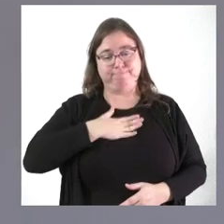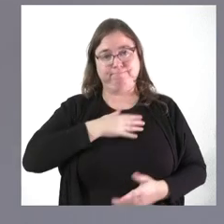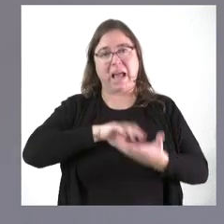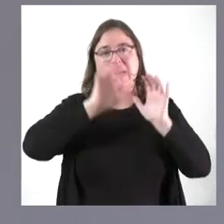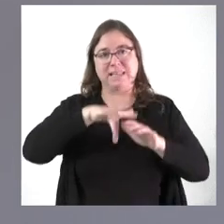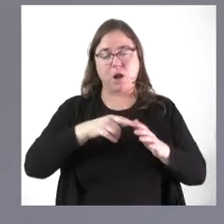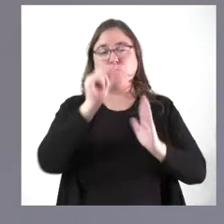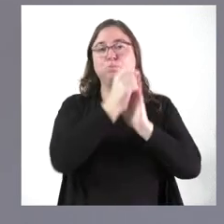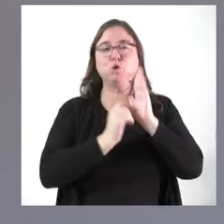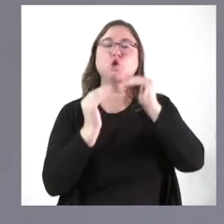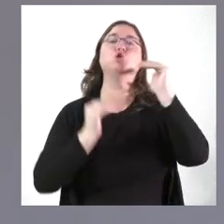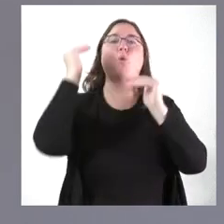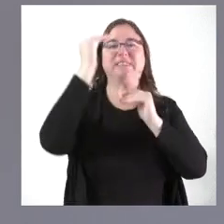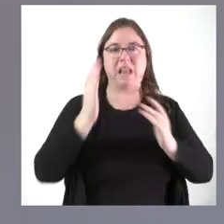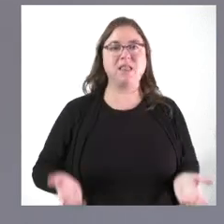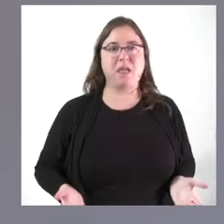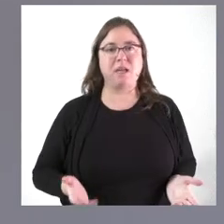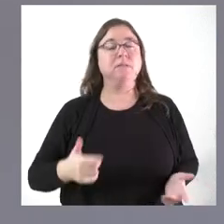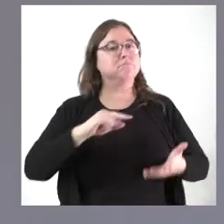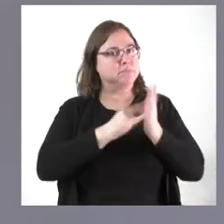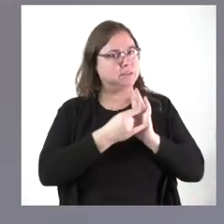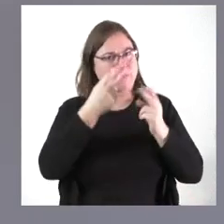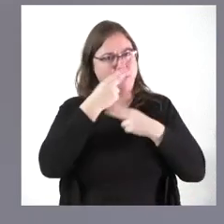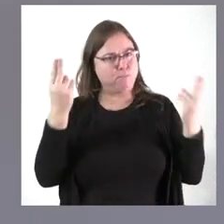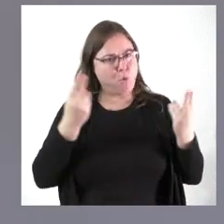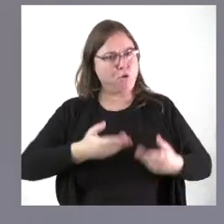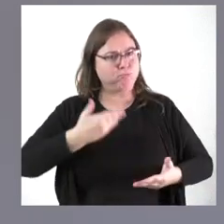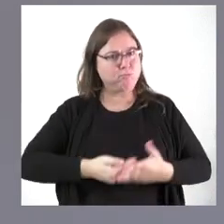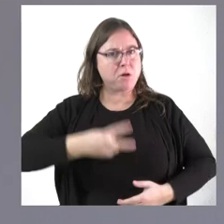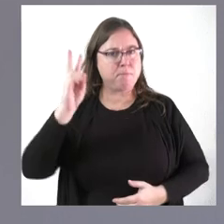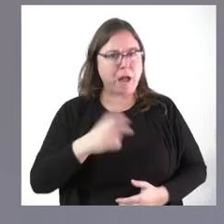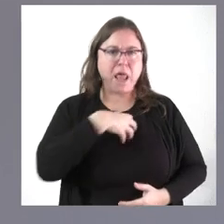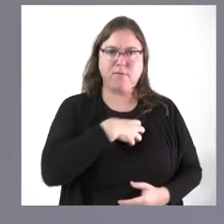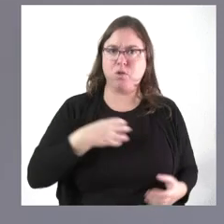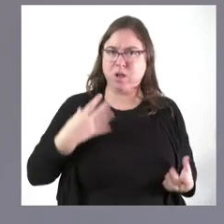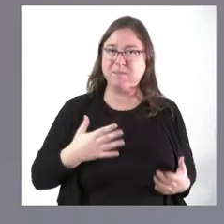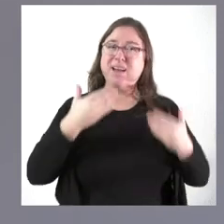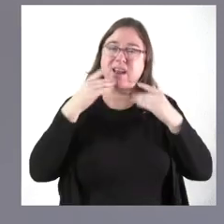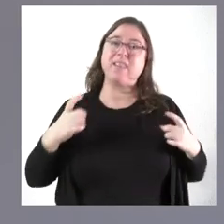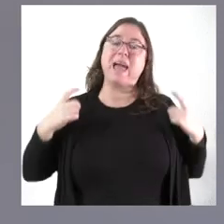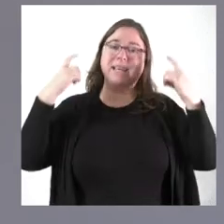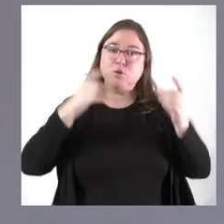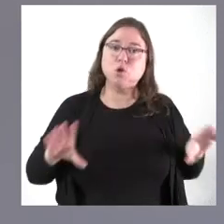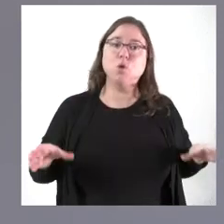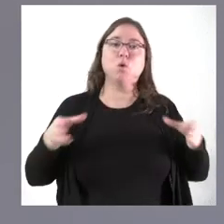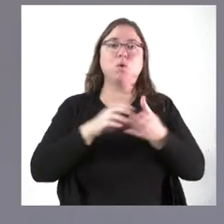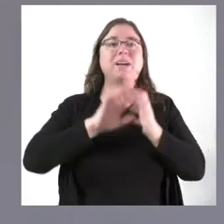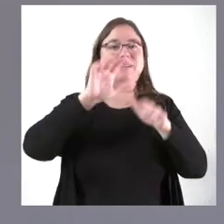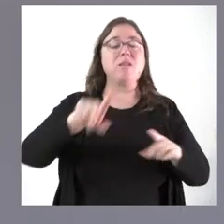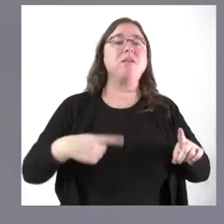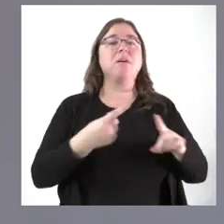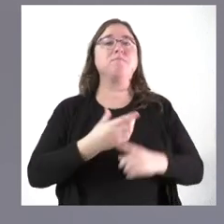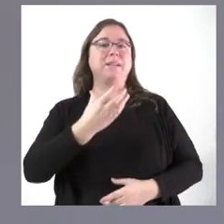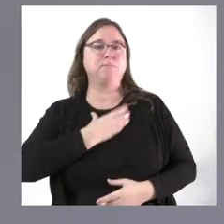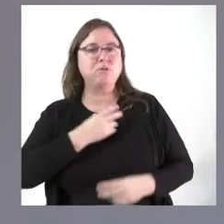Castilla y león por tanto yo creo que tenemos un sistema que funciona que es fruto del esfuerzo conjunto de la junta de Castilla y león y también de corporaciones locales